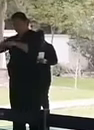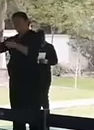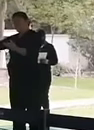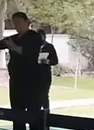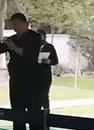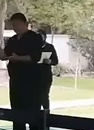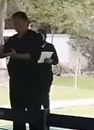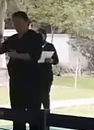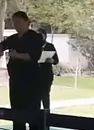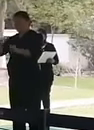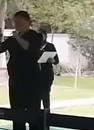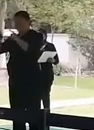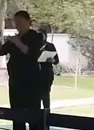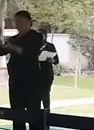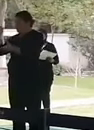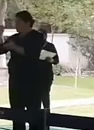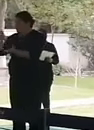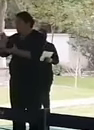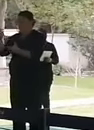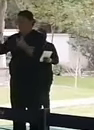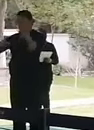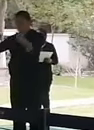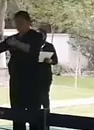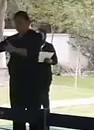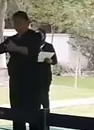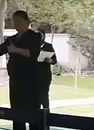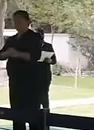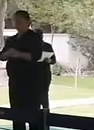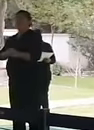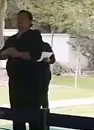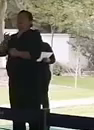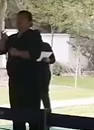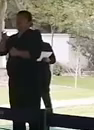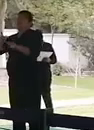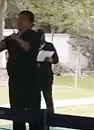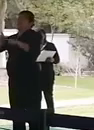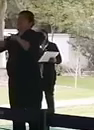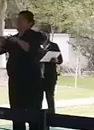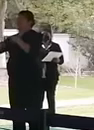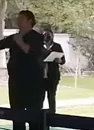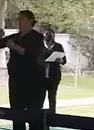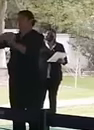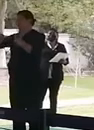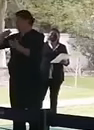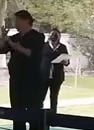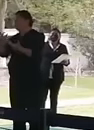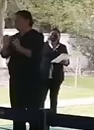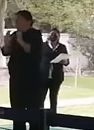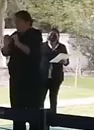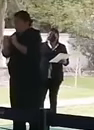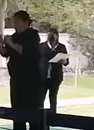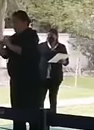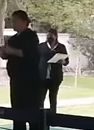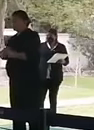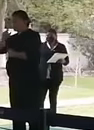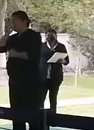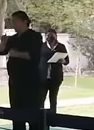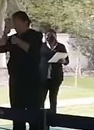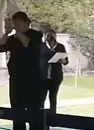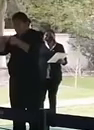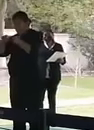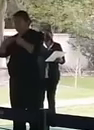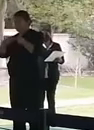precisamente que esa seguridad la sigamos manteniendo. La atención a víctimas en el estado,